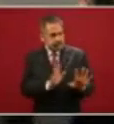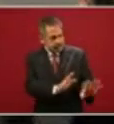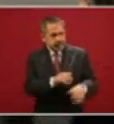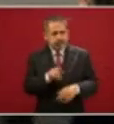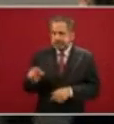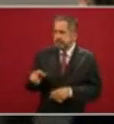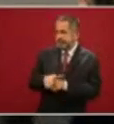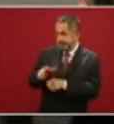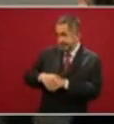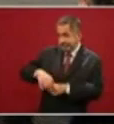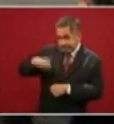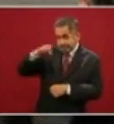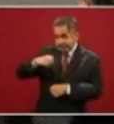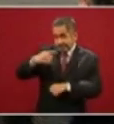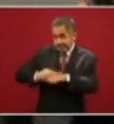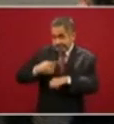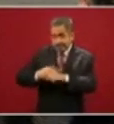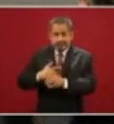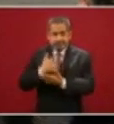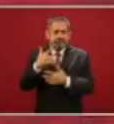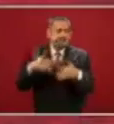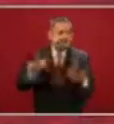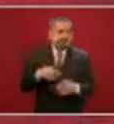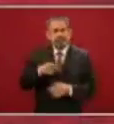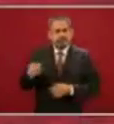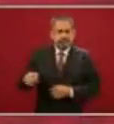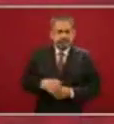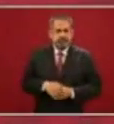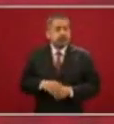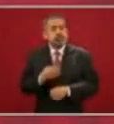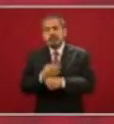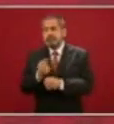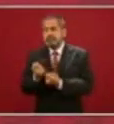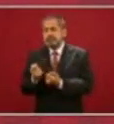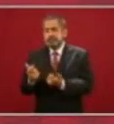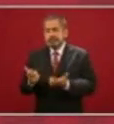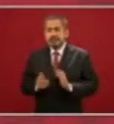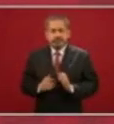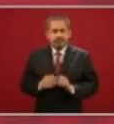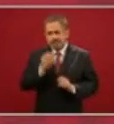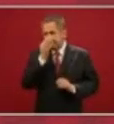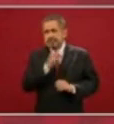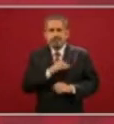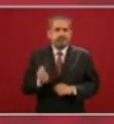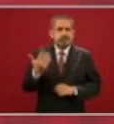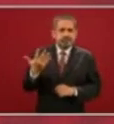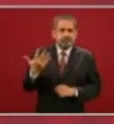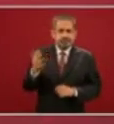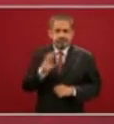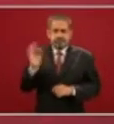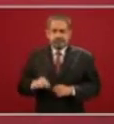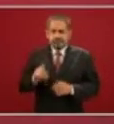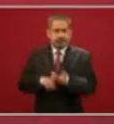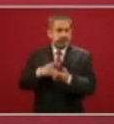estos representan un porcentaje muy significativamente menor, acaso el 5% de las